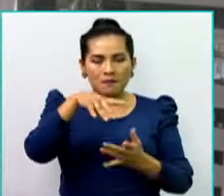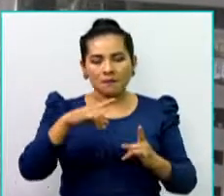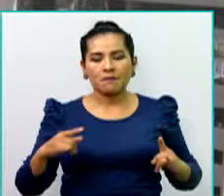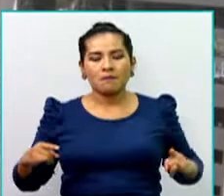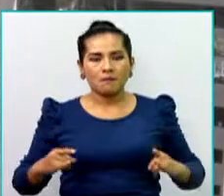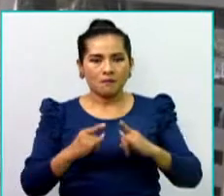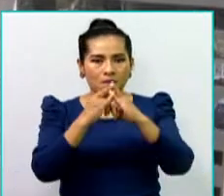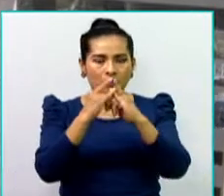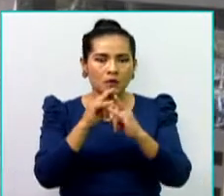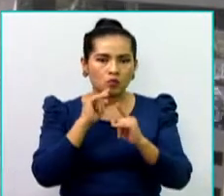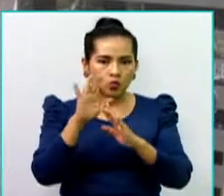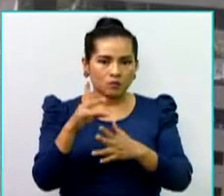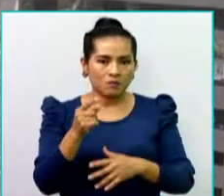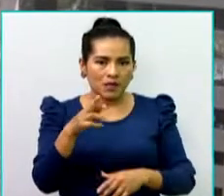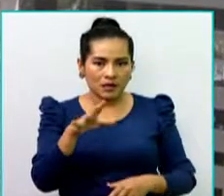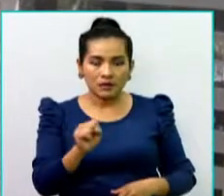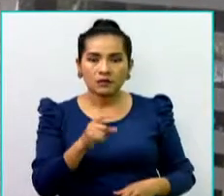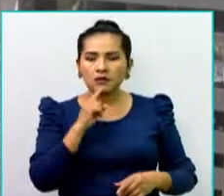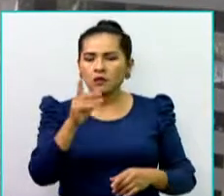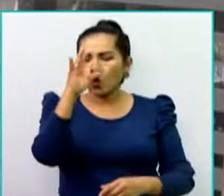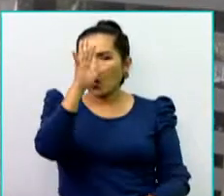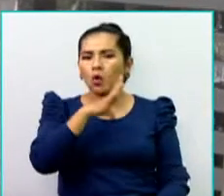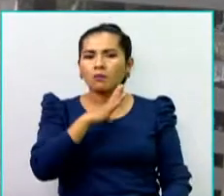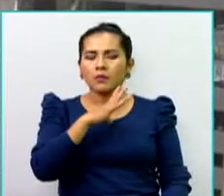El autor se llama Francis Weber, es